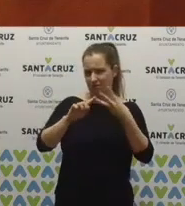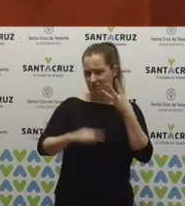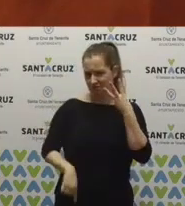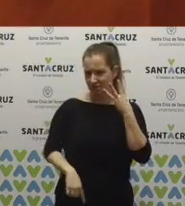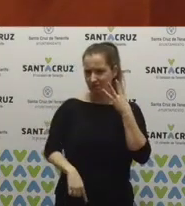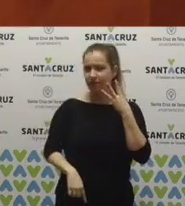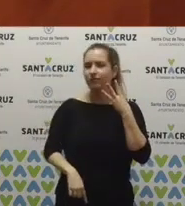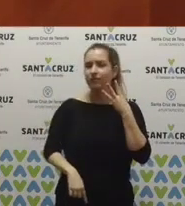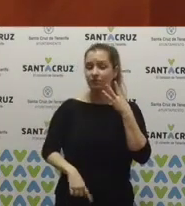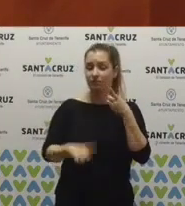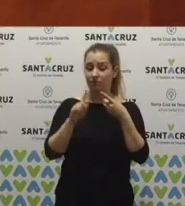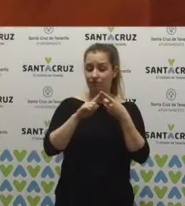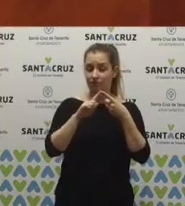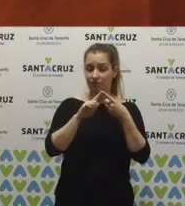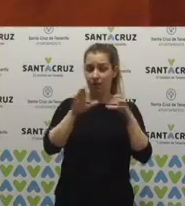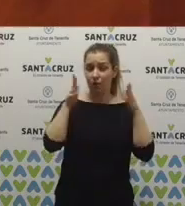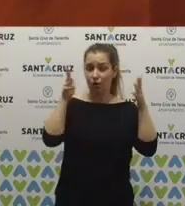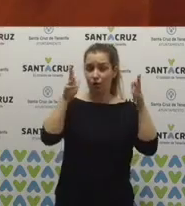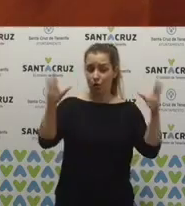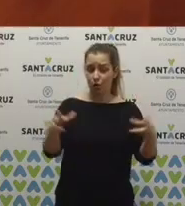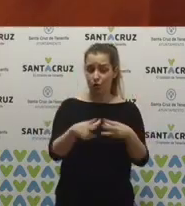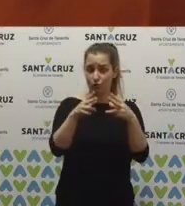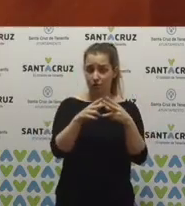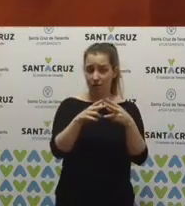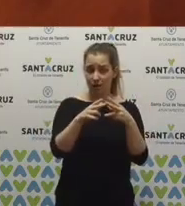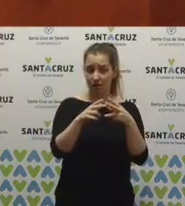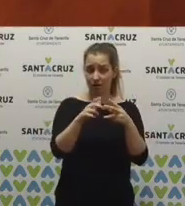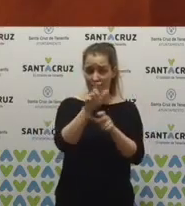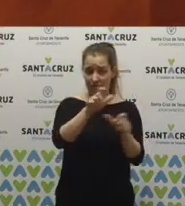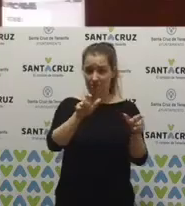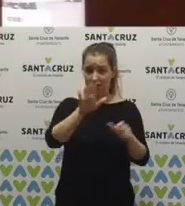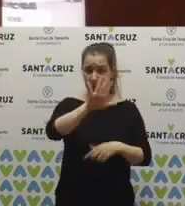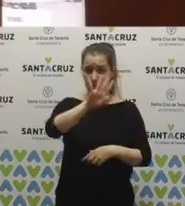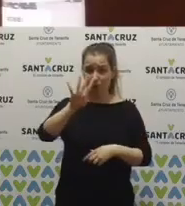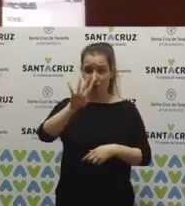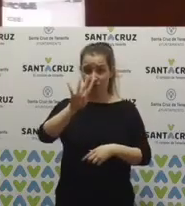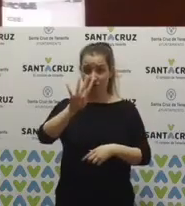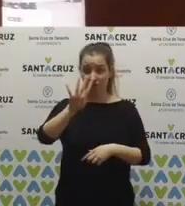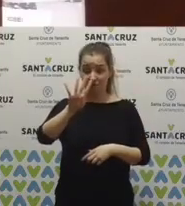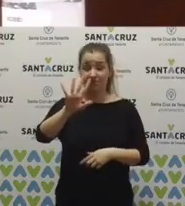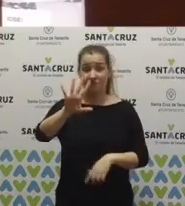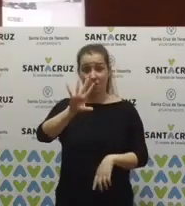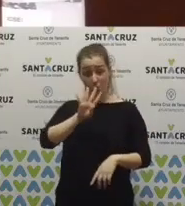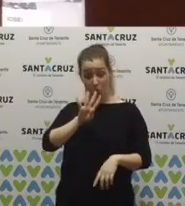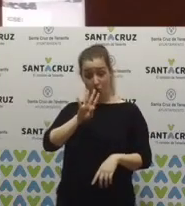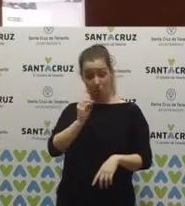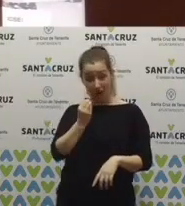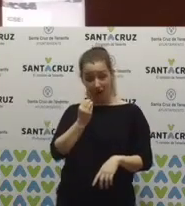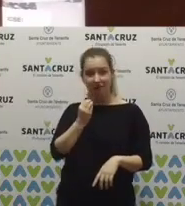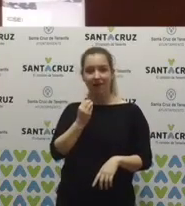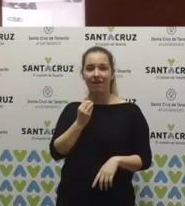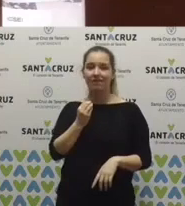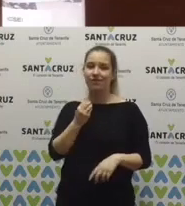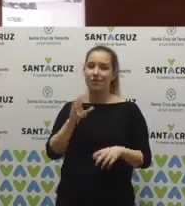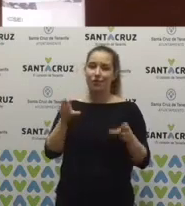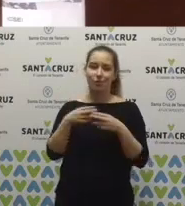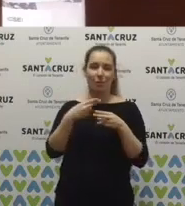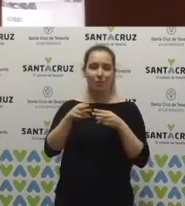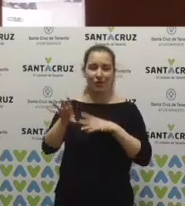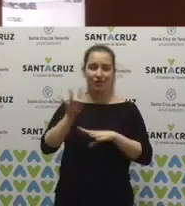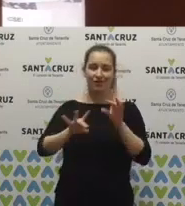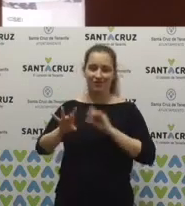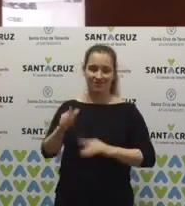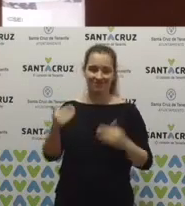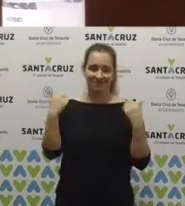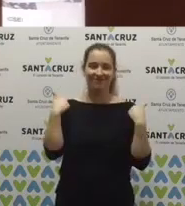integrantes del consejo social 40 son escogidos o propuestos por los partidos políticos nada menos que